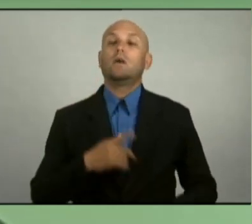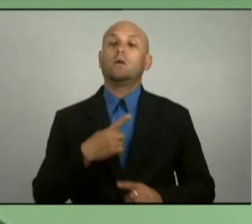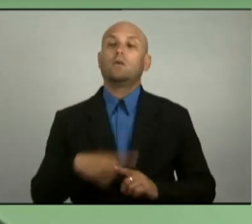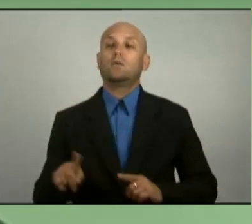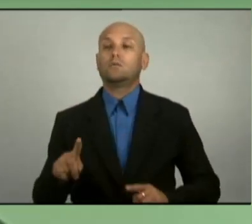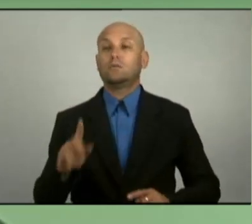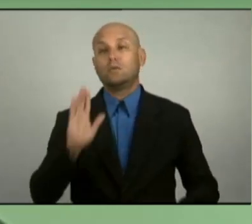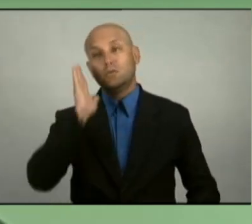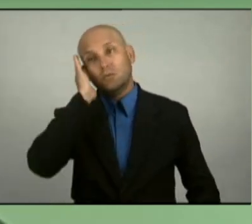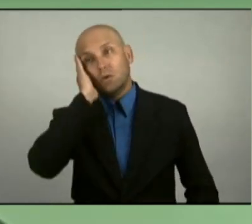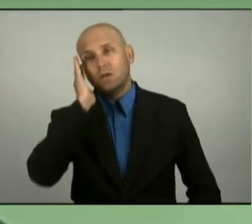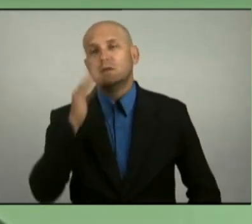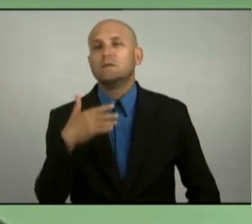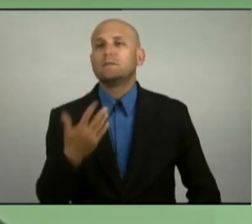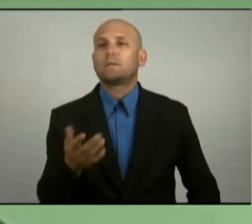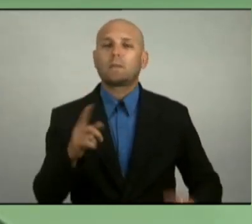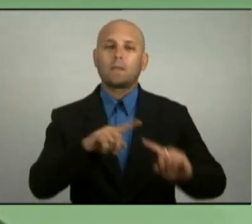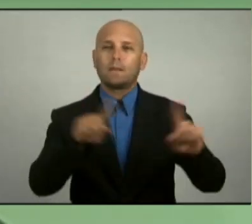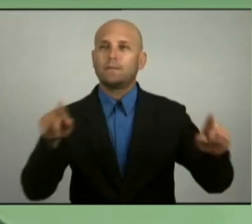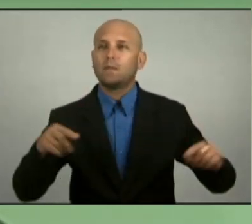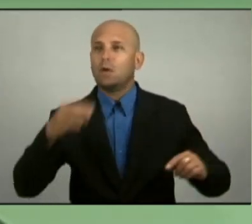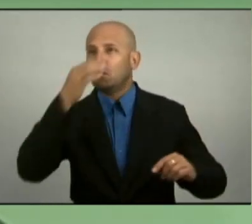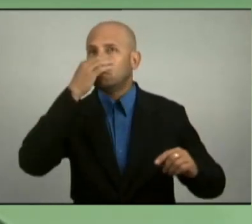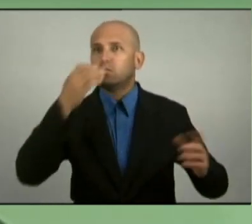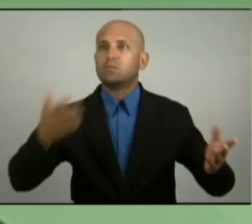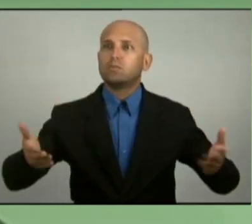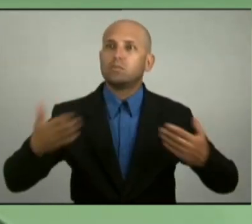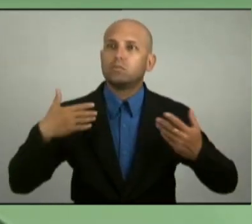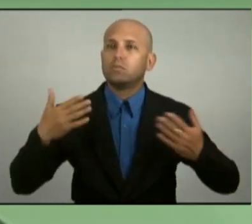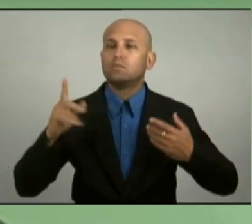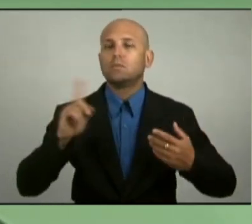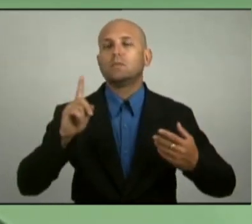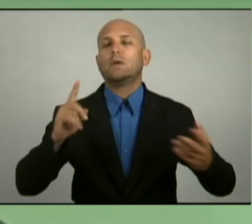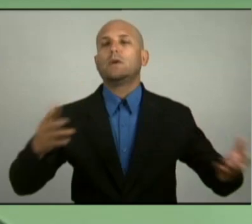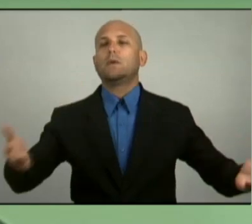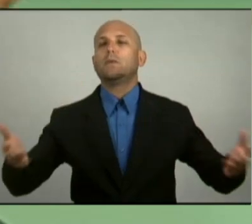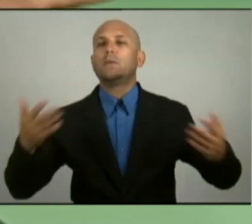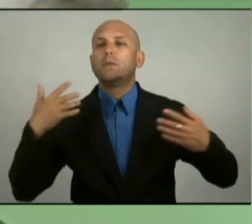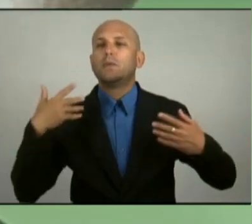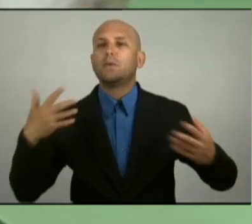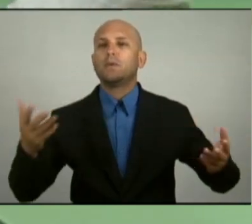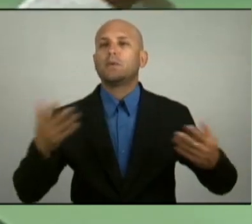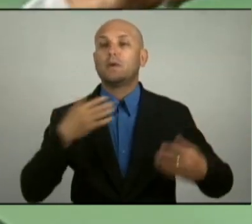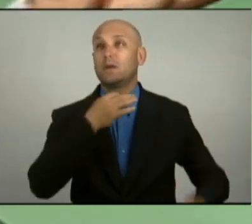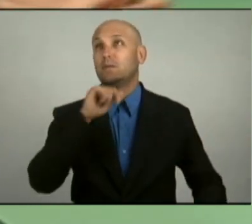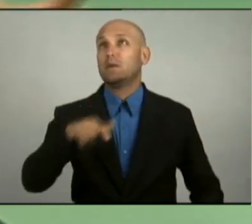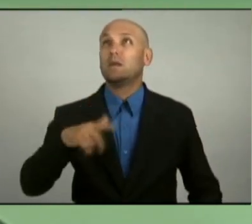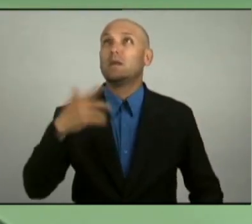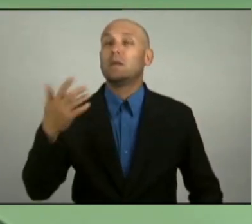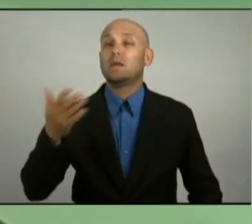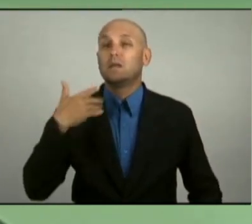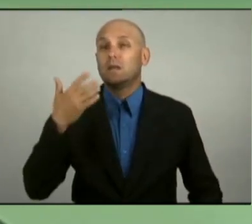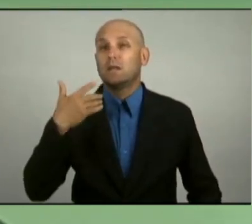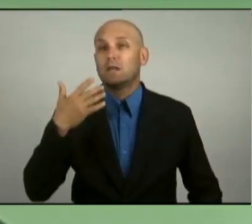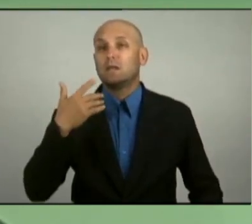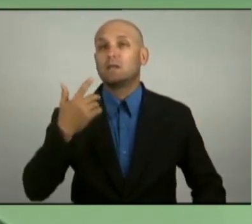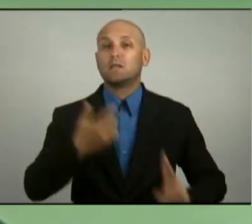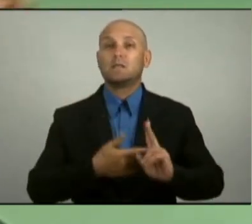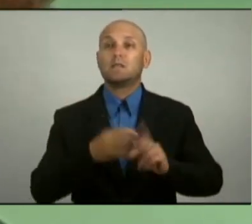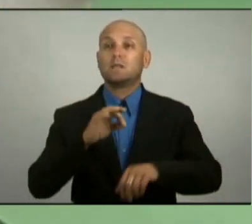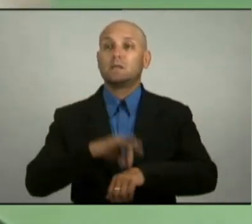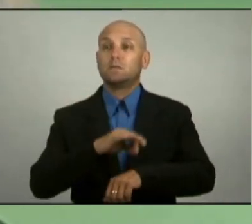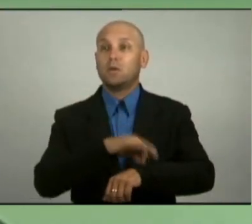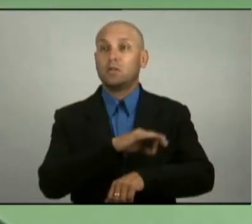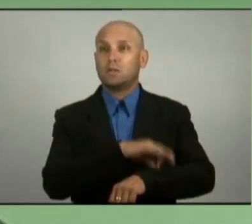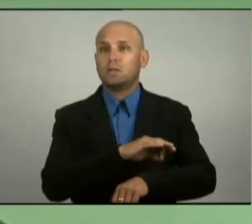es a que la habitación esté ventilada correctamente porque a veces eh ahora con este problema que hay con los mosquitos pues a